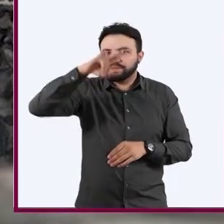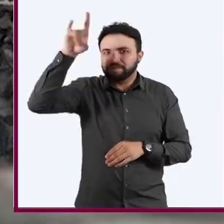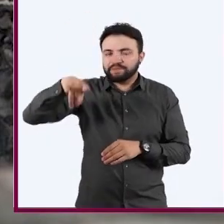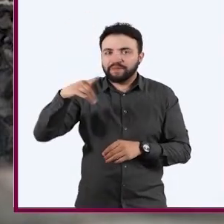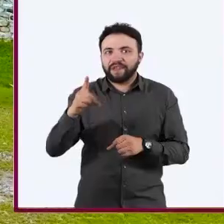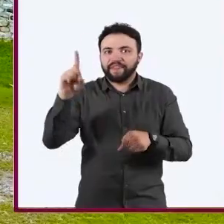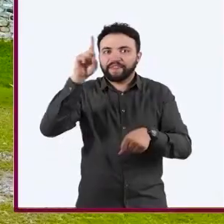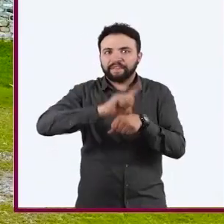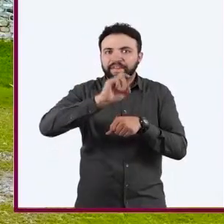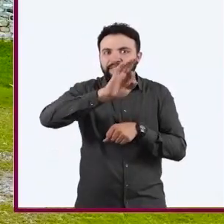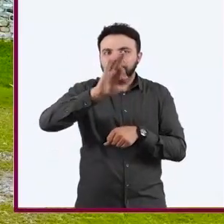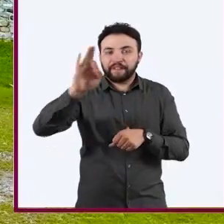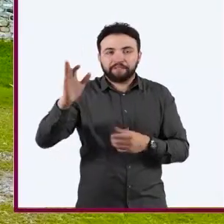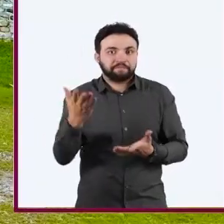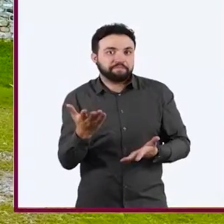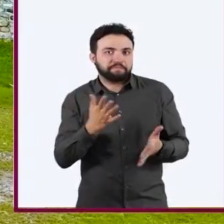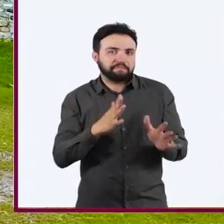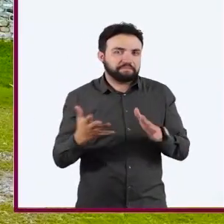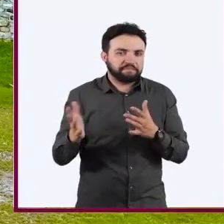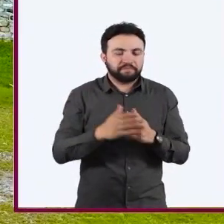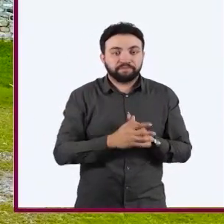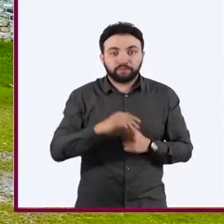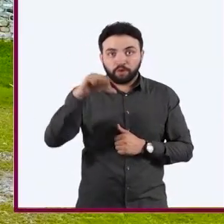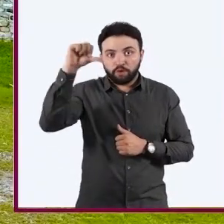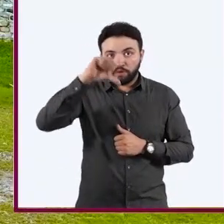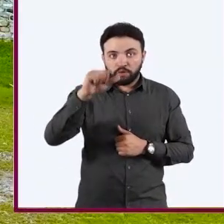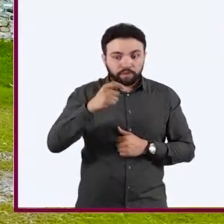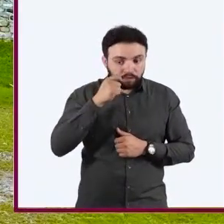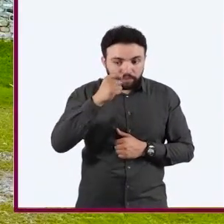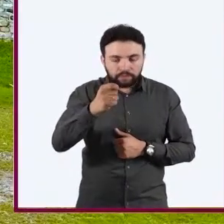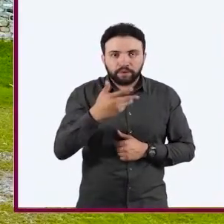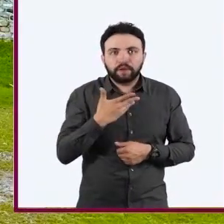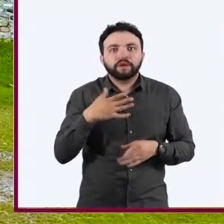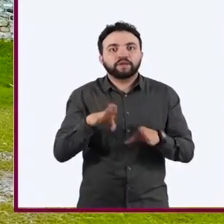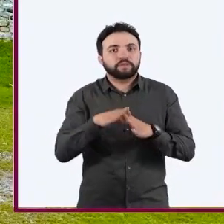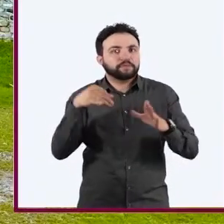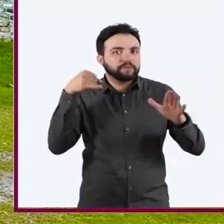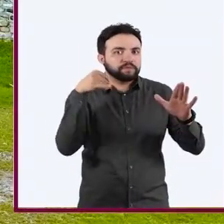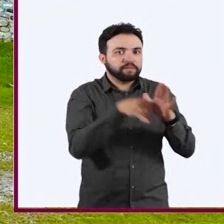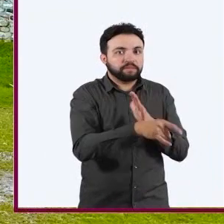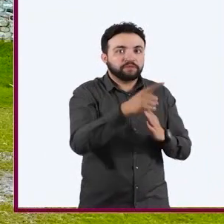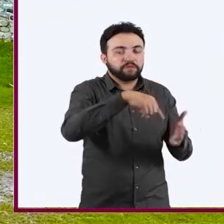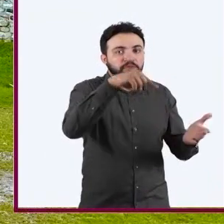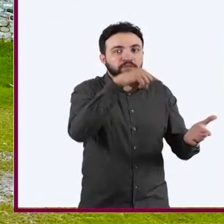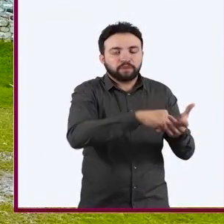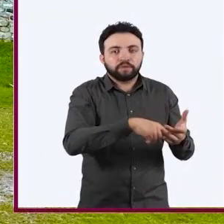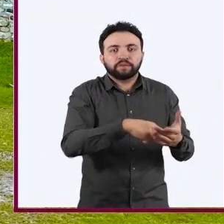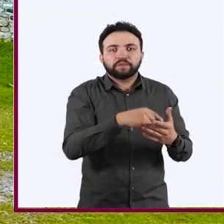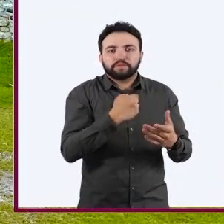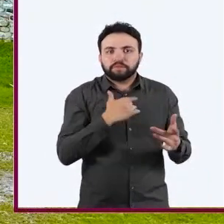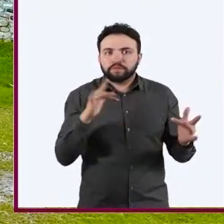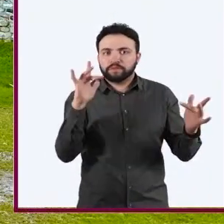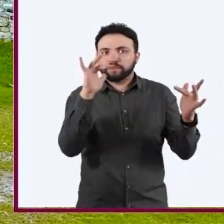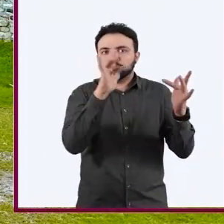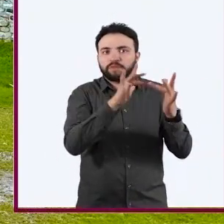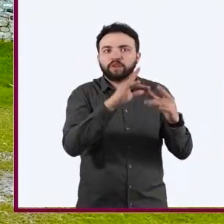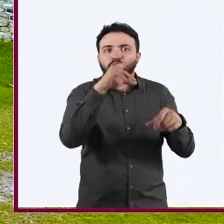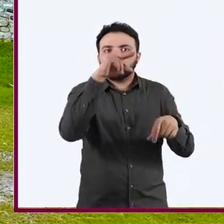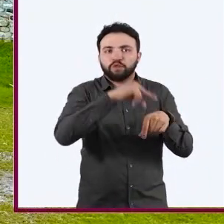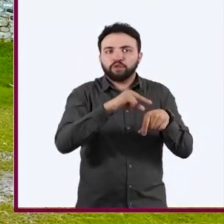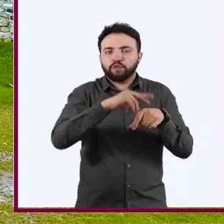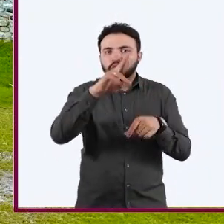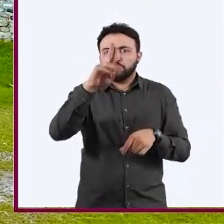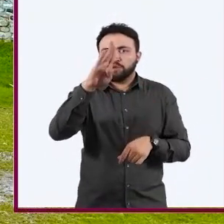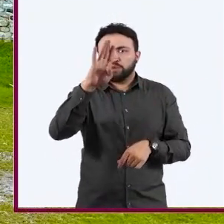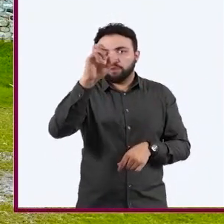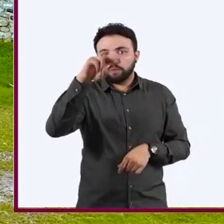de calendario. Hoy en Bajo la Lupa nos encontramos en este fascinante sitio arqueológico y nos conectaremos con el Dr. Rubén